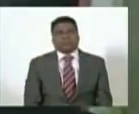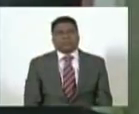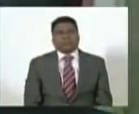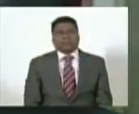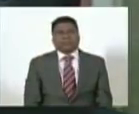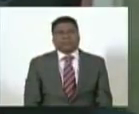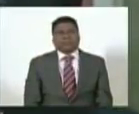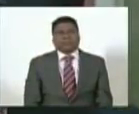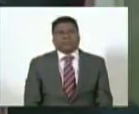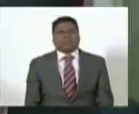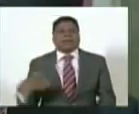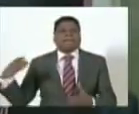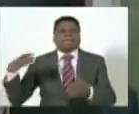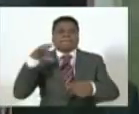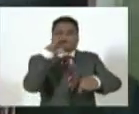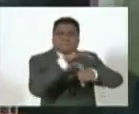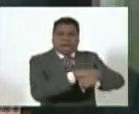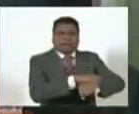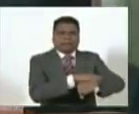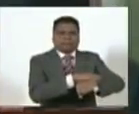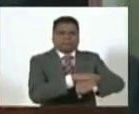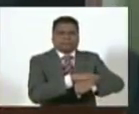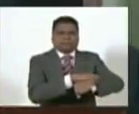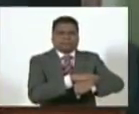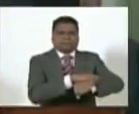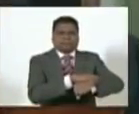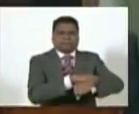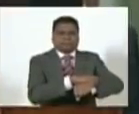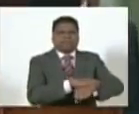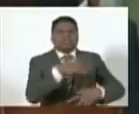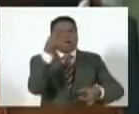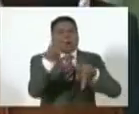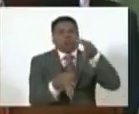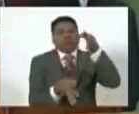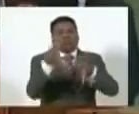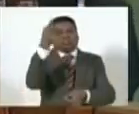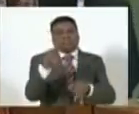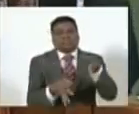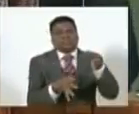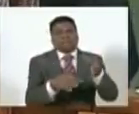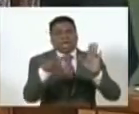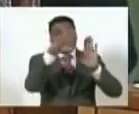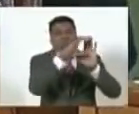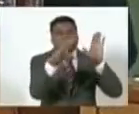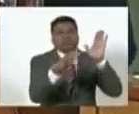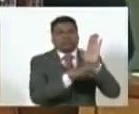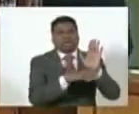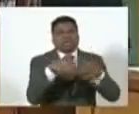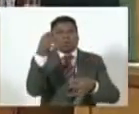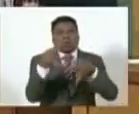de captura y de aplicación de la justicia constitucional y